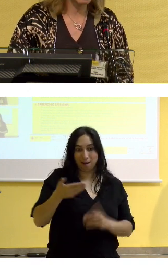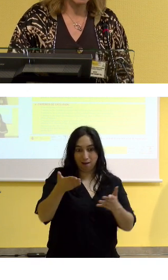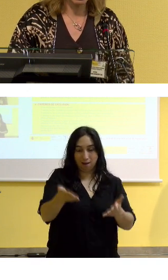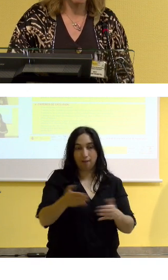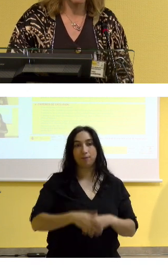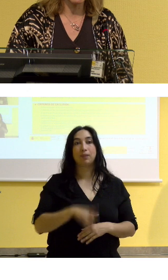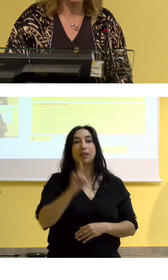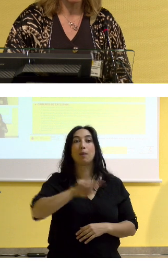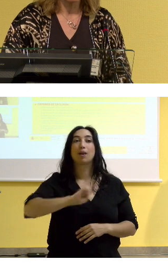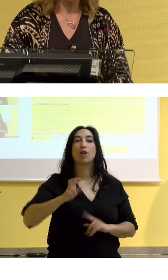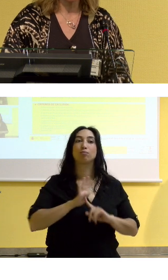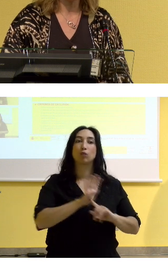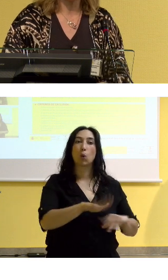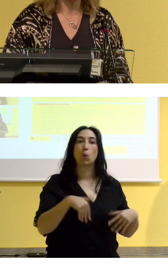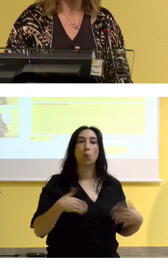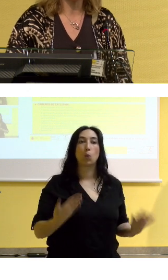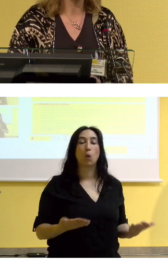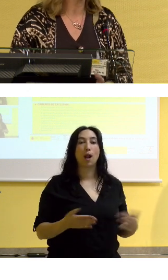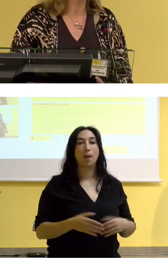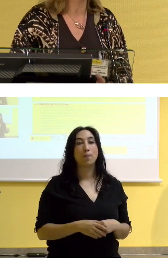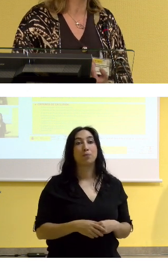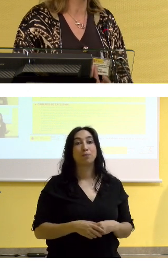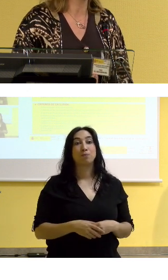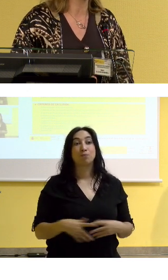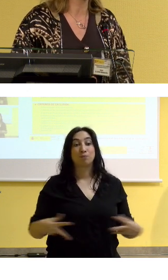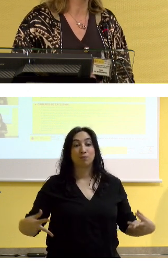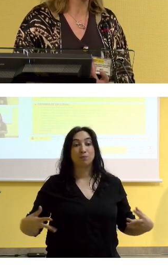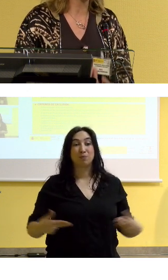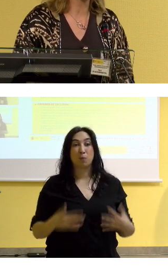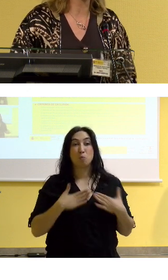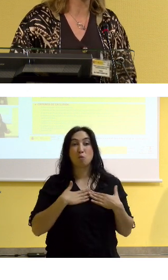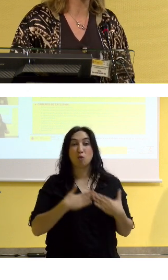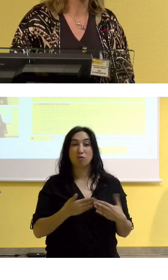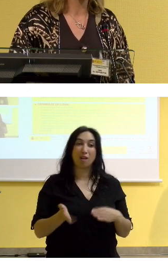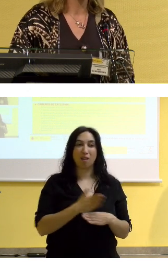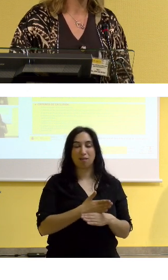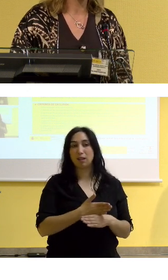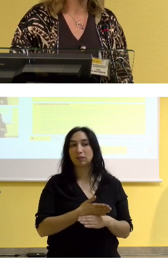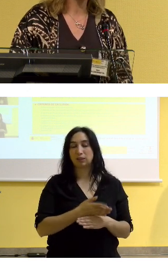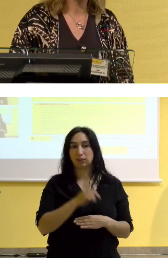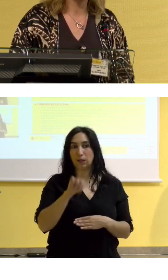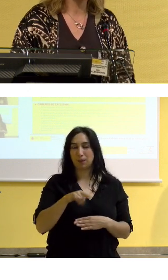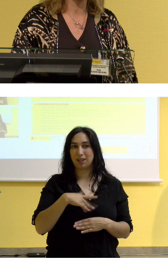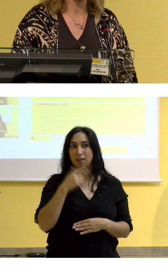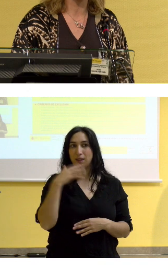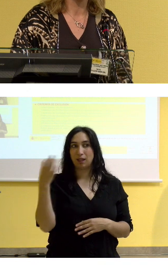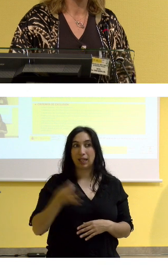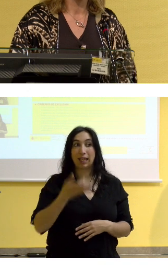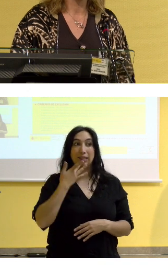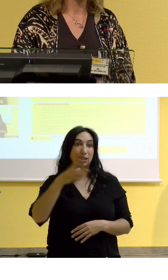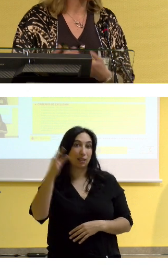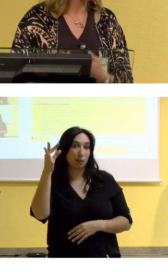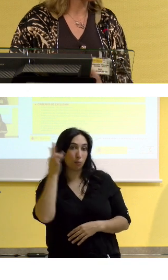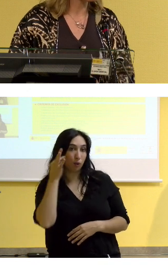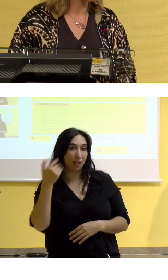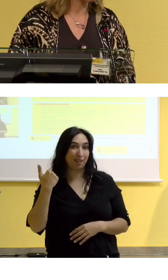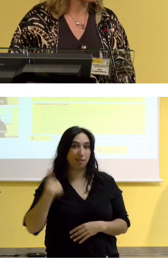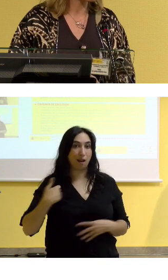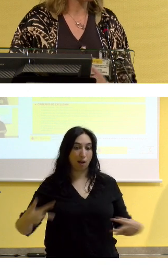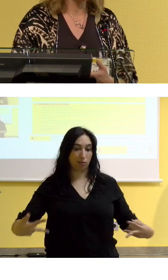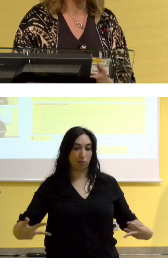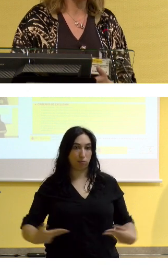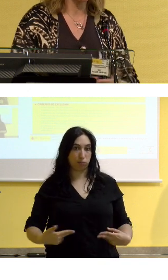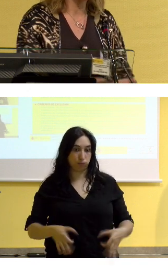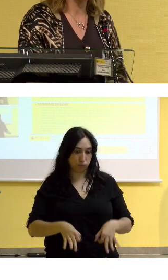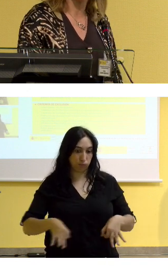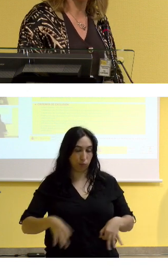exclusiones que tenéis que conocer es la esterilización voluntaria previa. ¿Qué significa esto? Si una mujer tiene hecha ya una ligadura de trompas